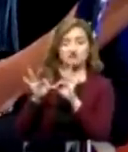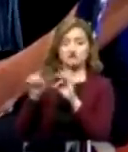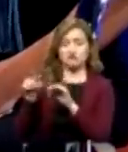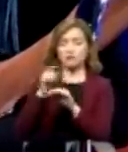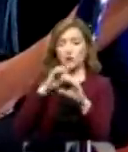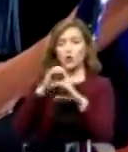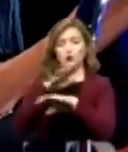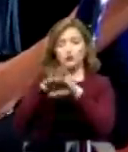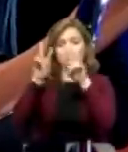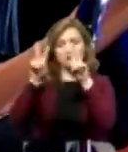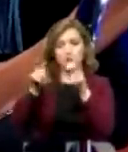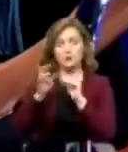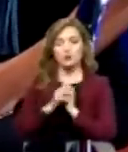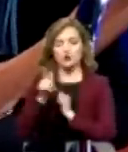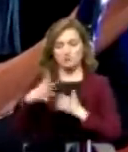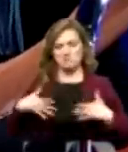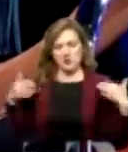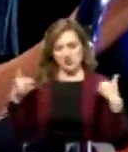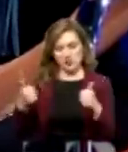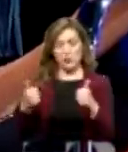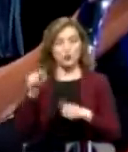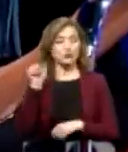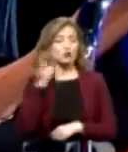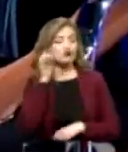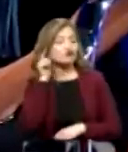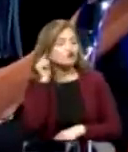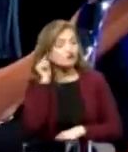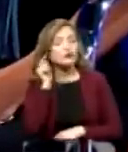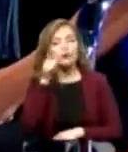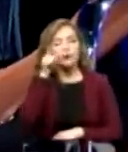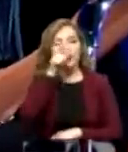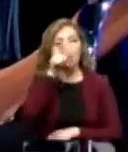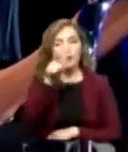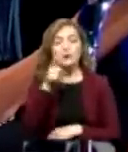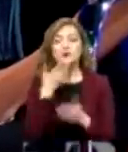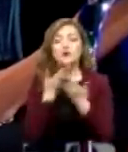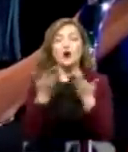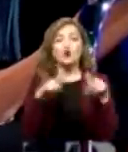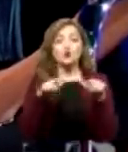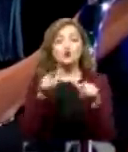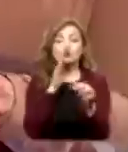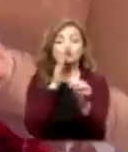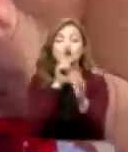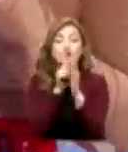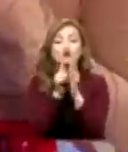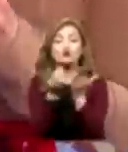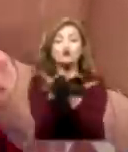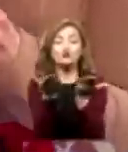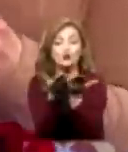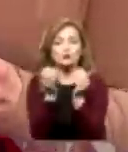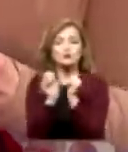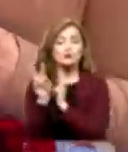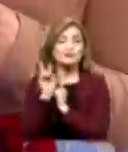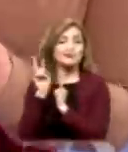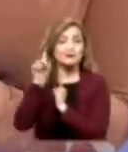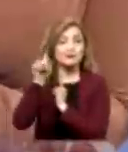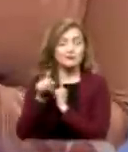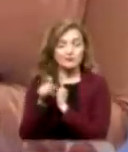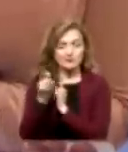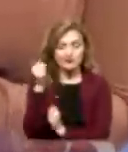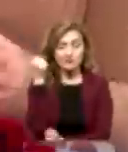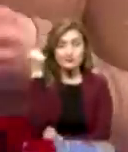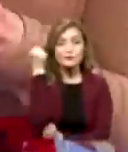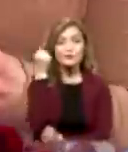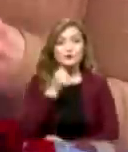usted, que nos dice hacia dónde podemos acudir, ¿no? ¿Qué podemos hacer? ¿A dónde ir? Porque las víctimas necesitan saber que tienen